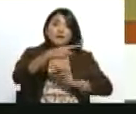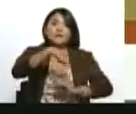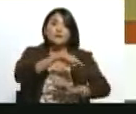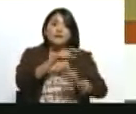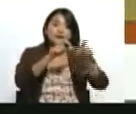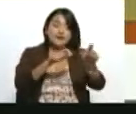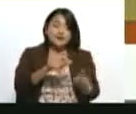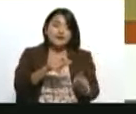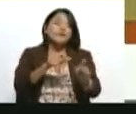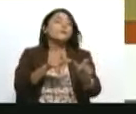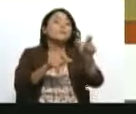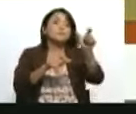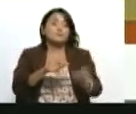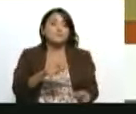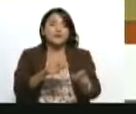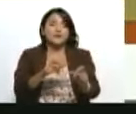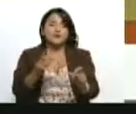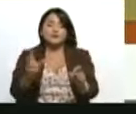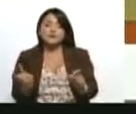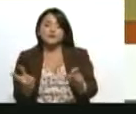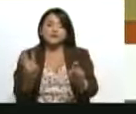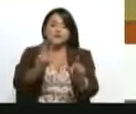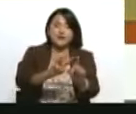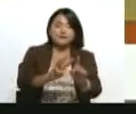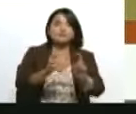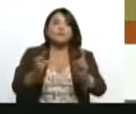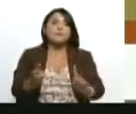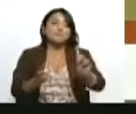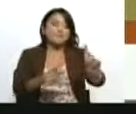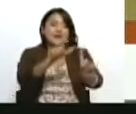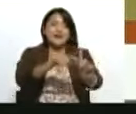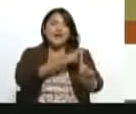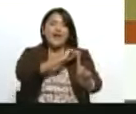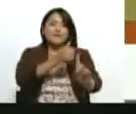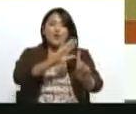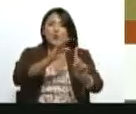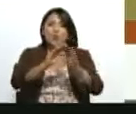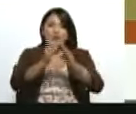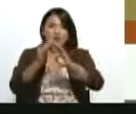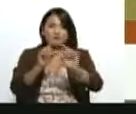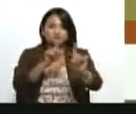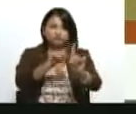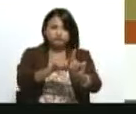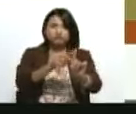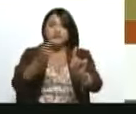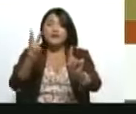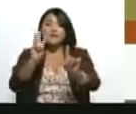tener tres personas que lo acompañan. Tres.